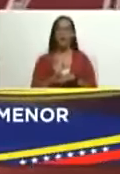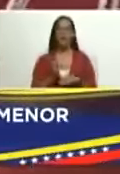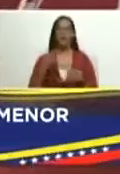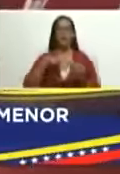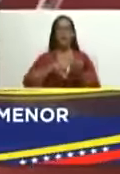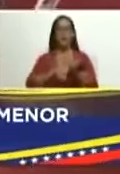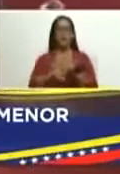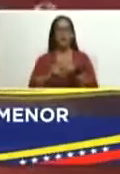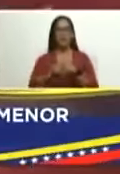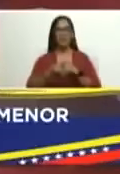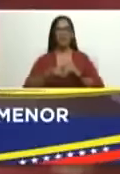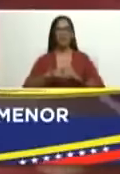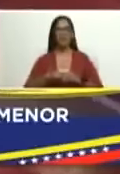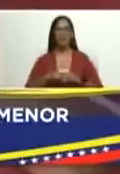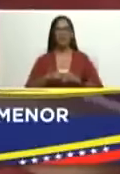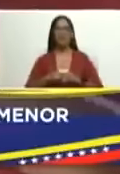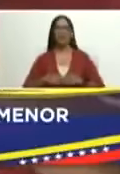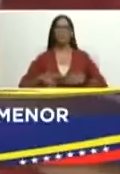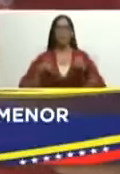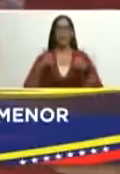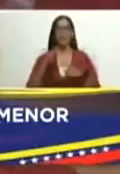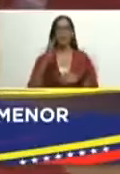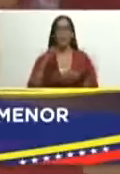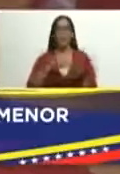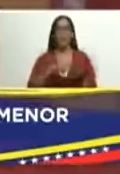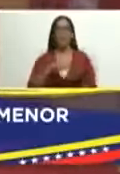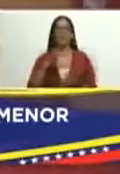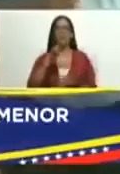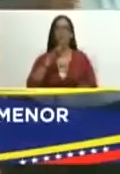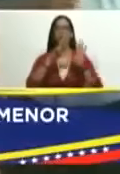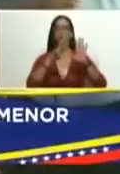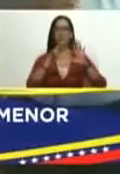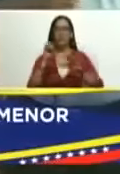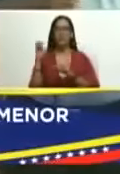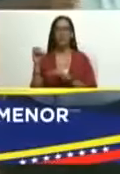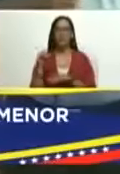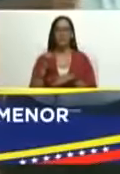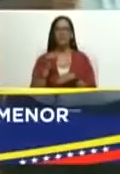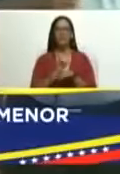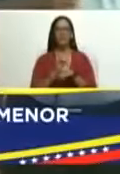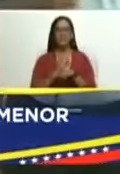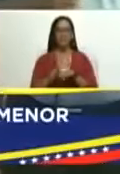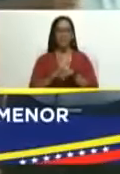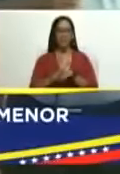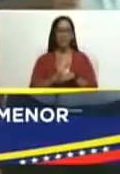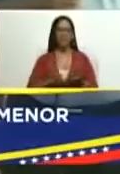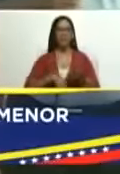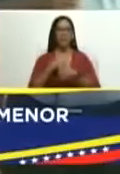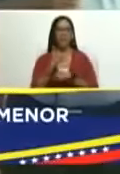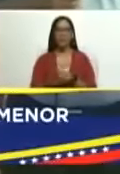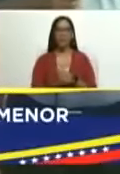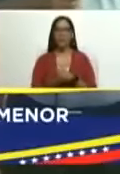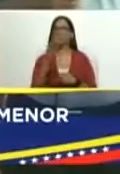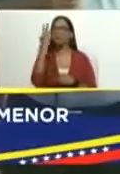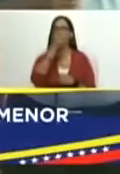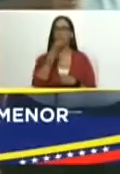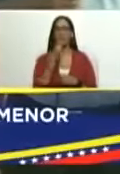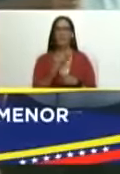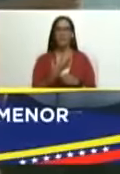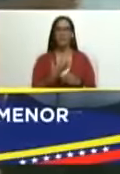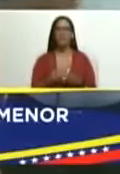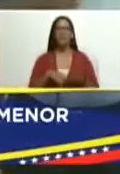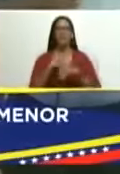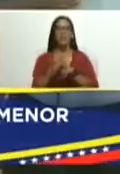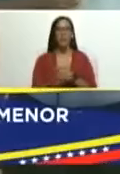entrado en más de 2.800 iglesias evangélicas, con el plan de embellecimiento y el plan